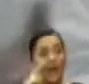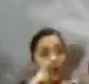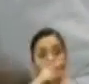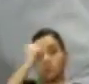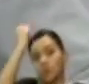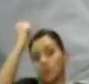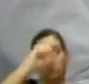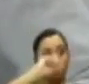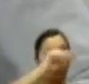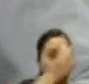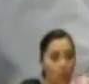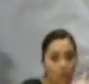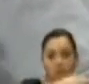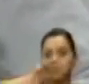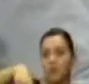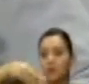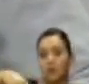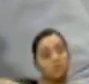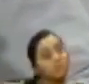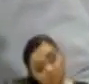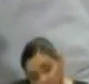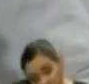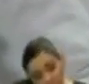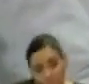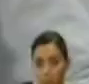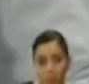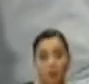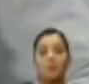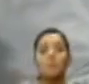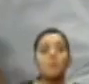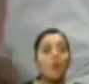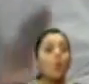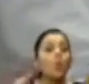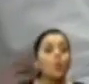Guayas. Por eso lo más democrático, lo más justo,